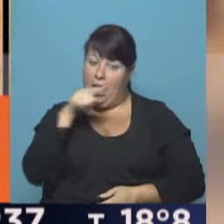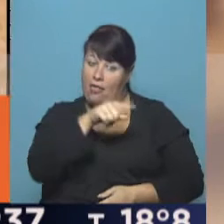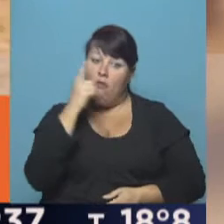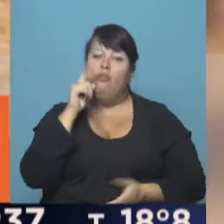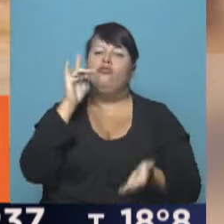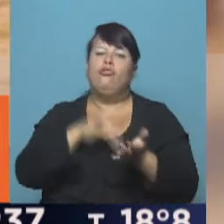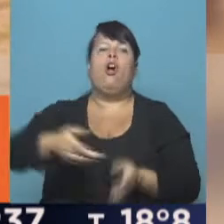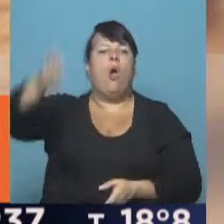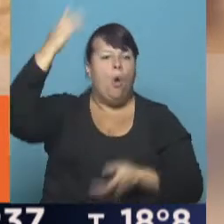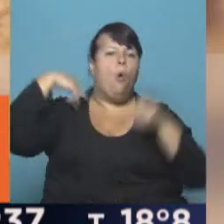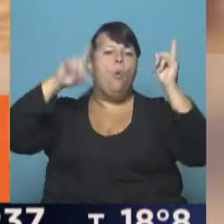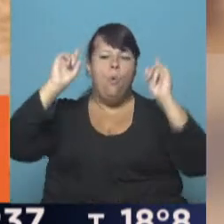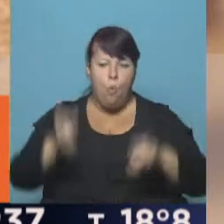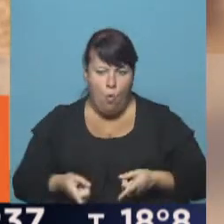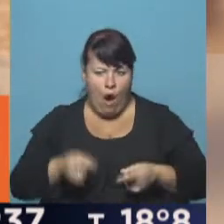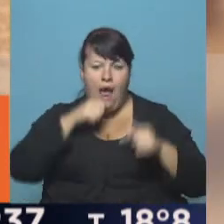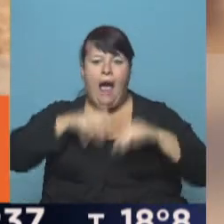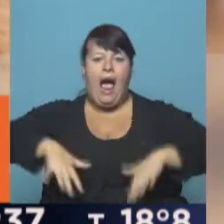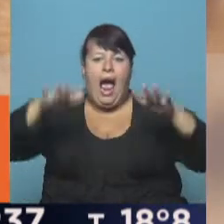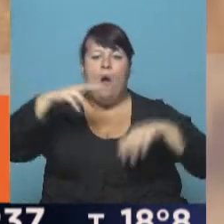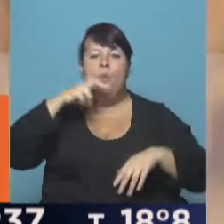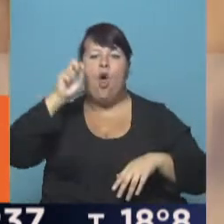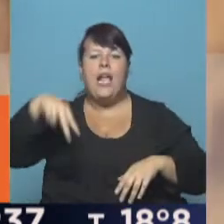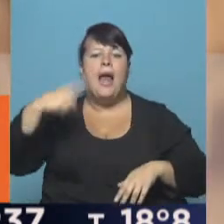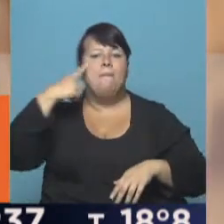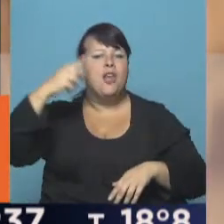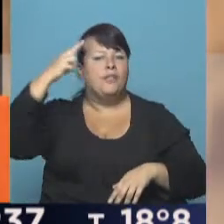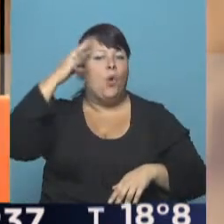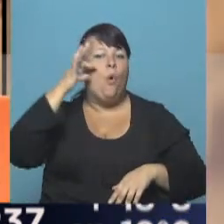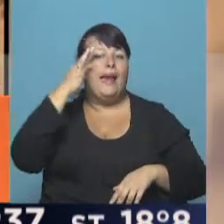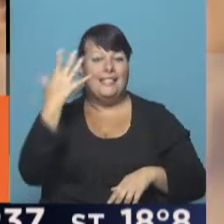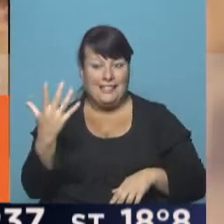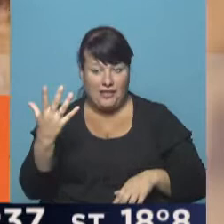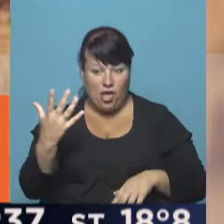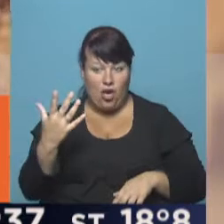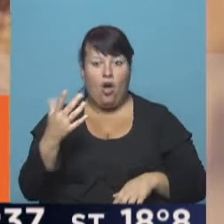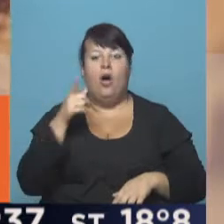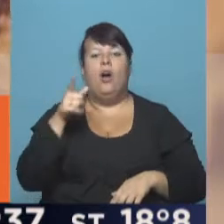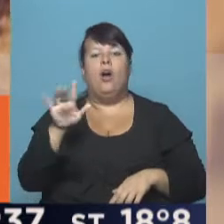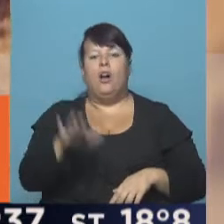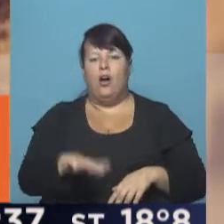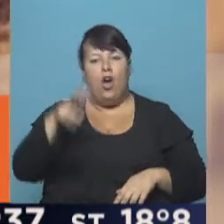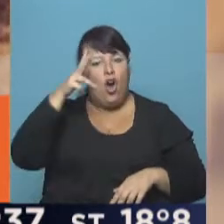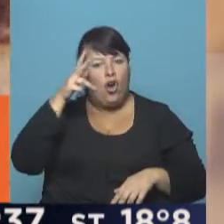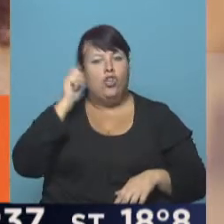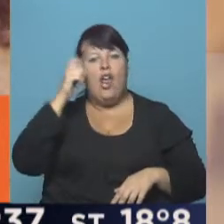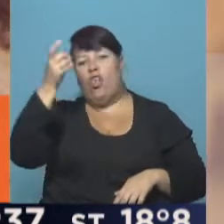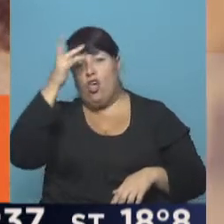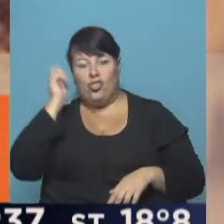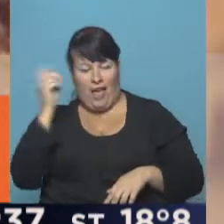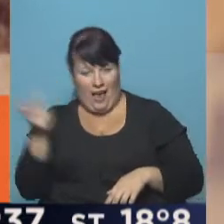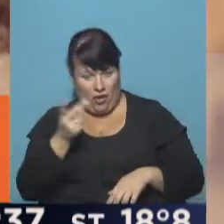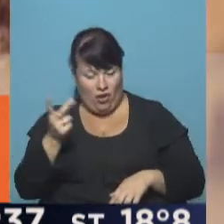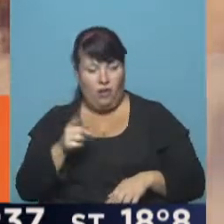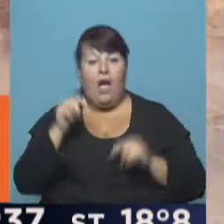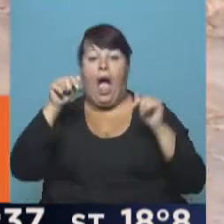tocó vivir una situación similar con la inundación de Volcán del año 1945, cuando tenían solo 8 o 12 años de edad.